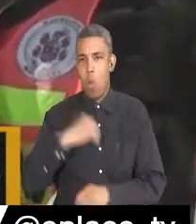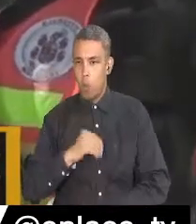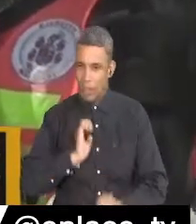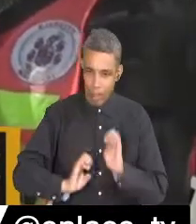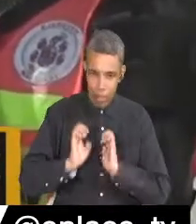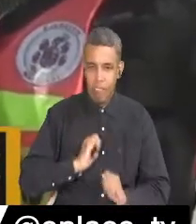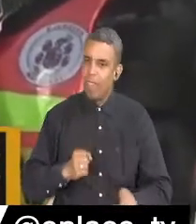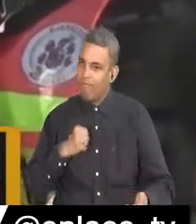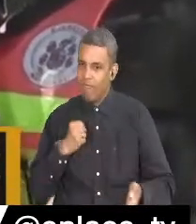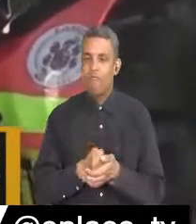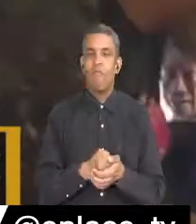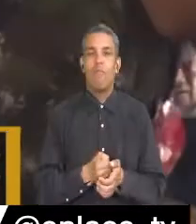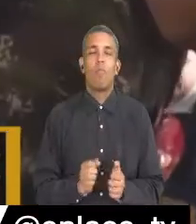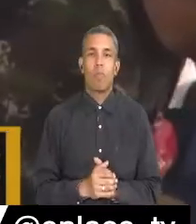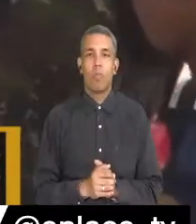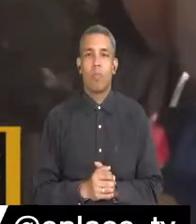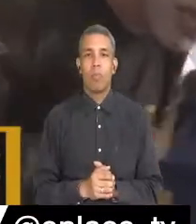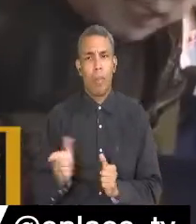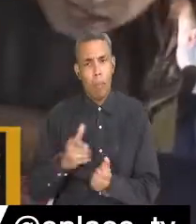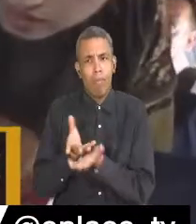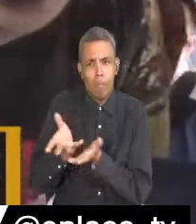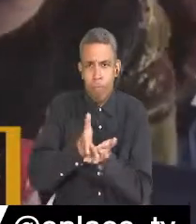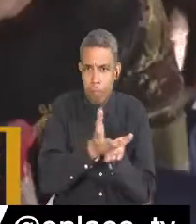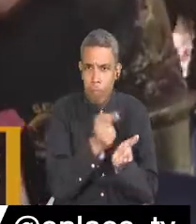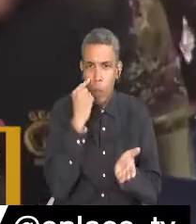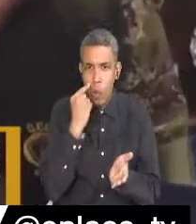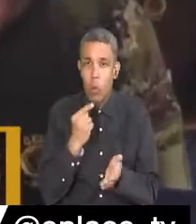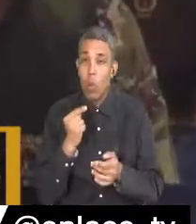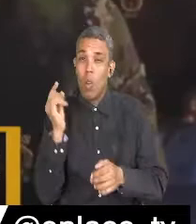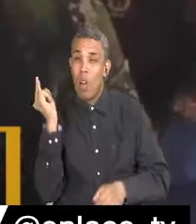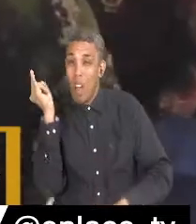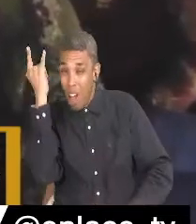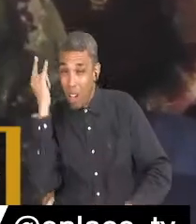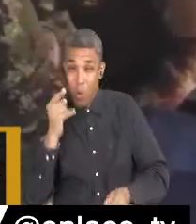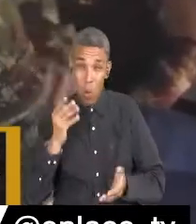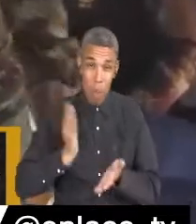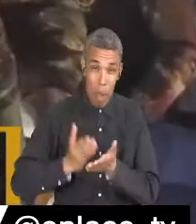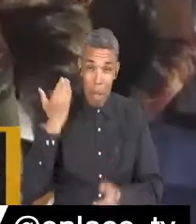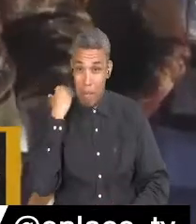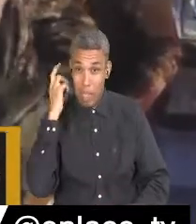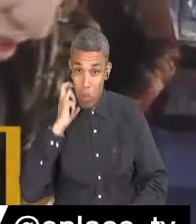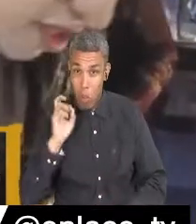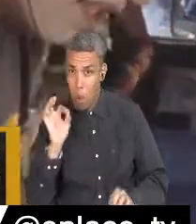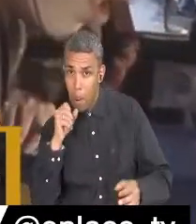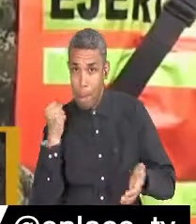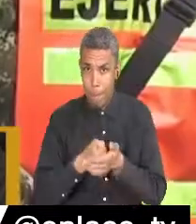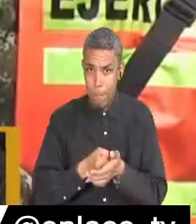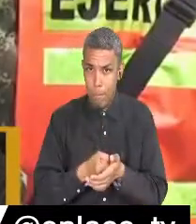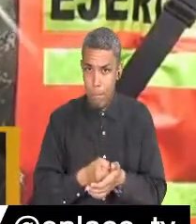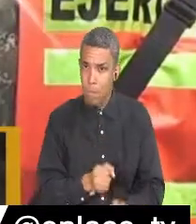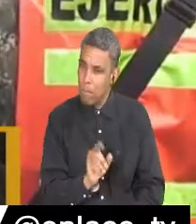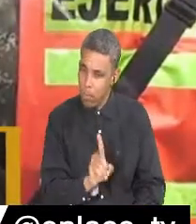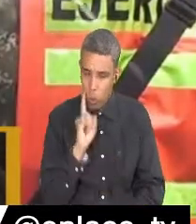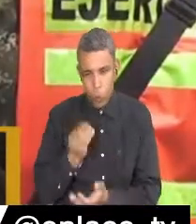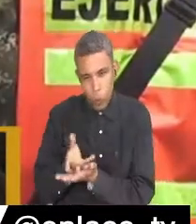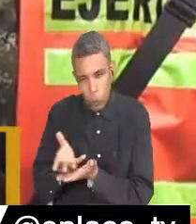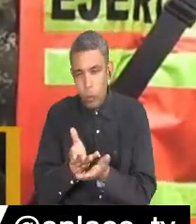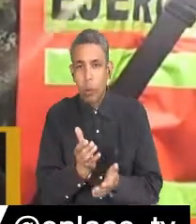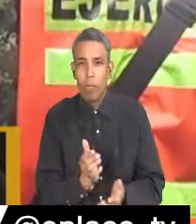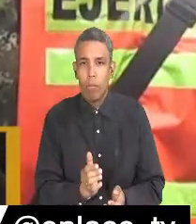dispuestos a entregar recomendaciones a propios y visitantes para evitar imprevistos o que sean víctimas de la delincuencia común. Cualquier situación, cualquier amenaza